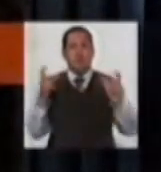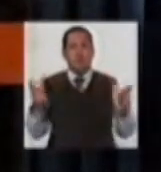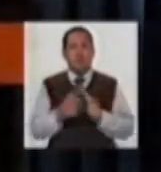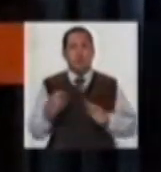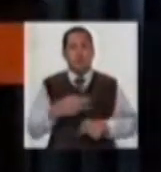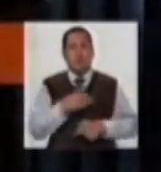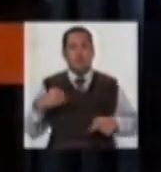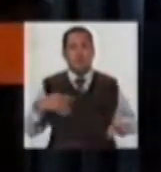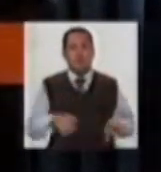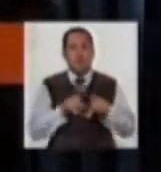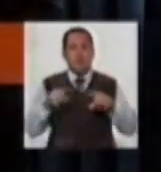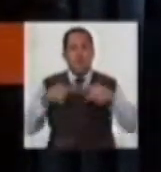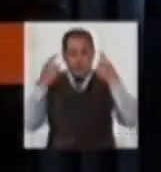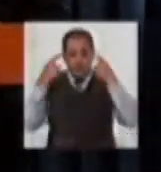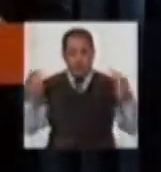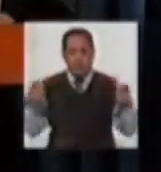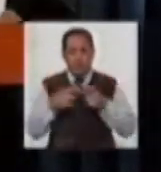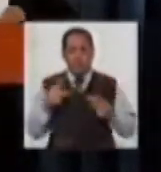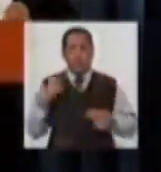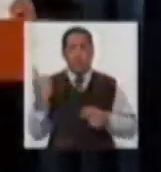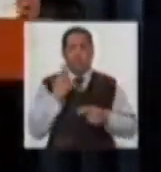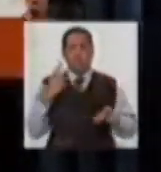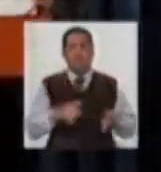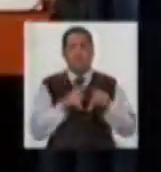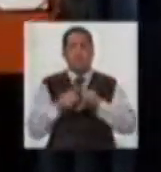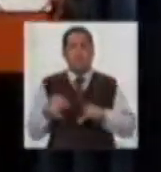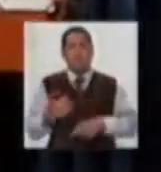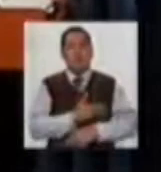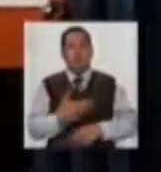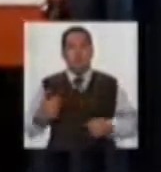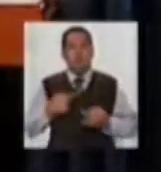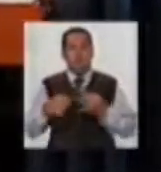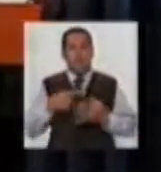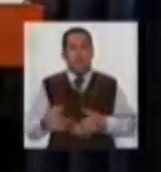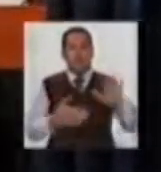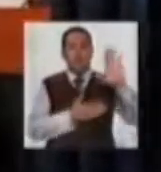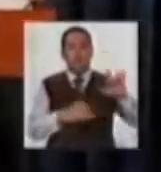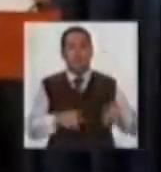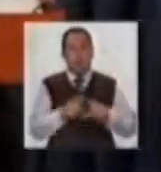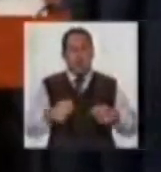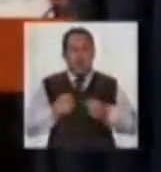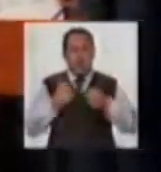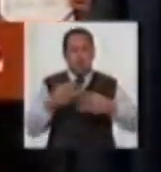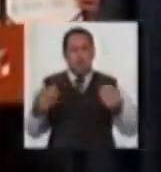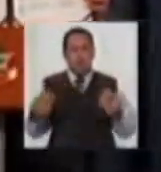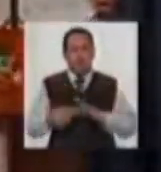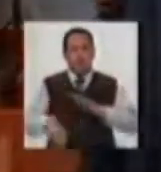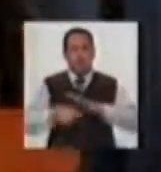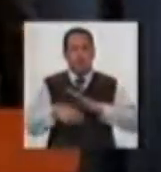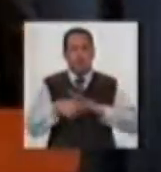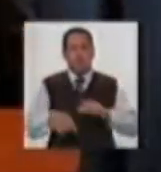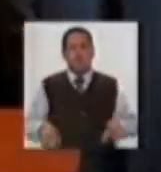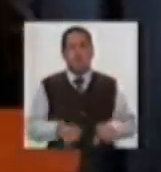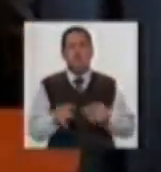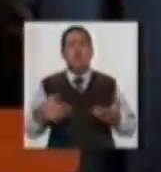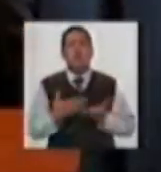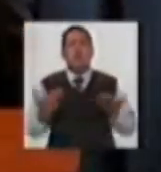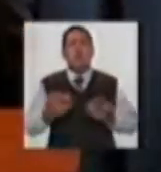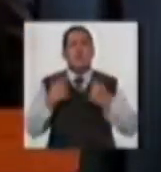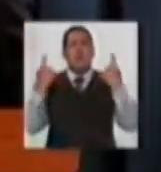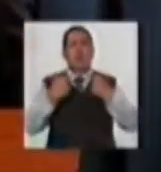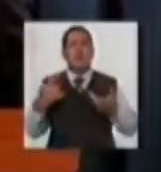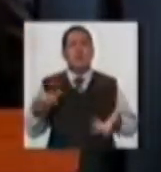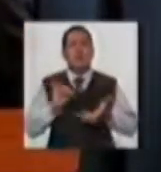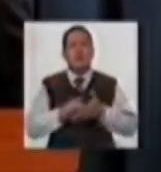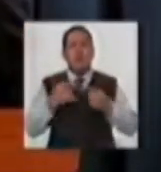y la Contraloría General de la República, el gobierno ratificó su compromiso en la lucha contra la corrupción. ¿Cuál es el objetivo de